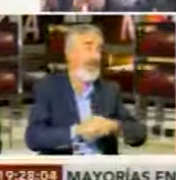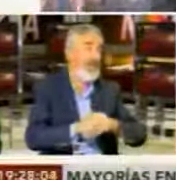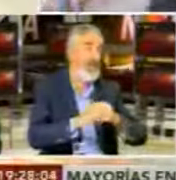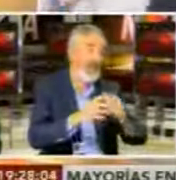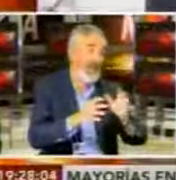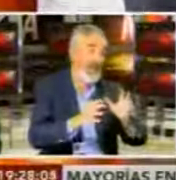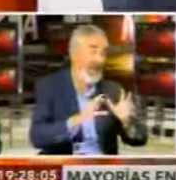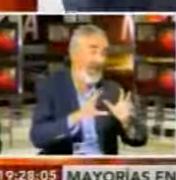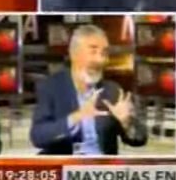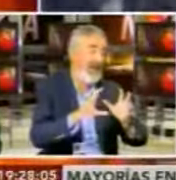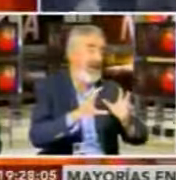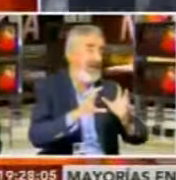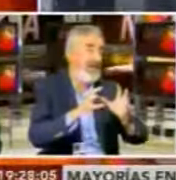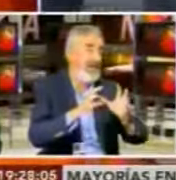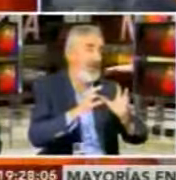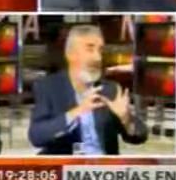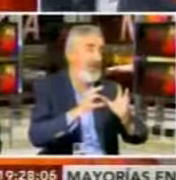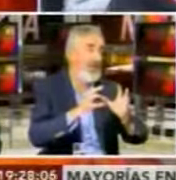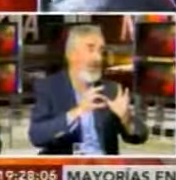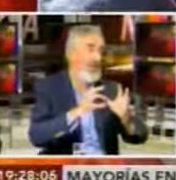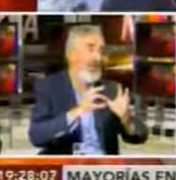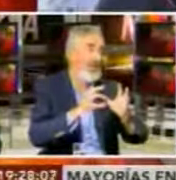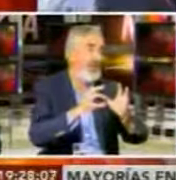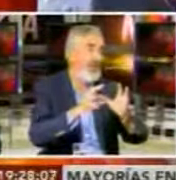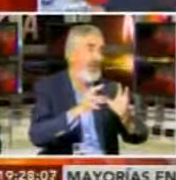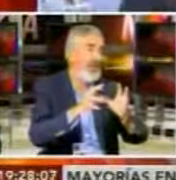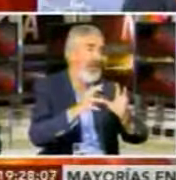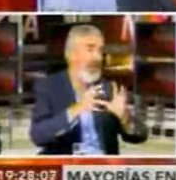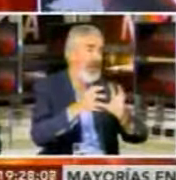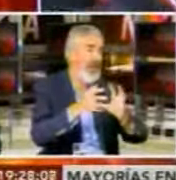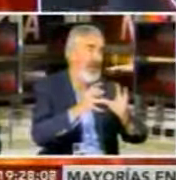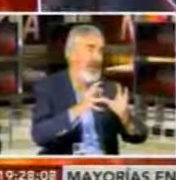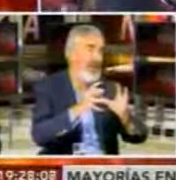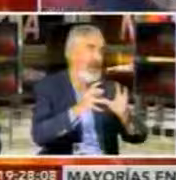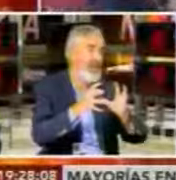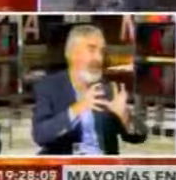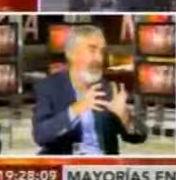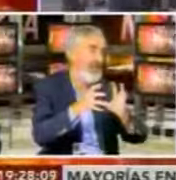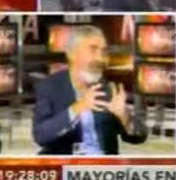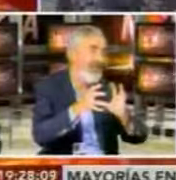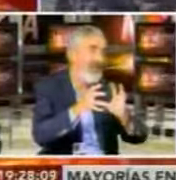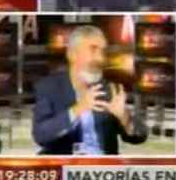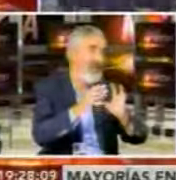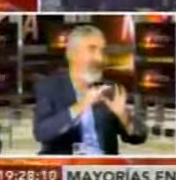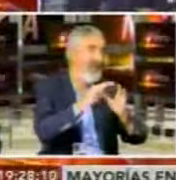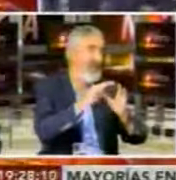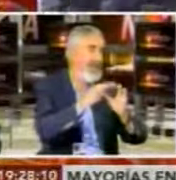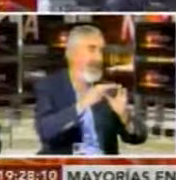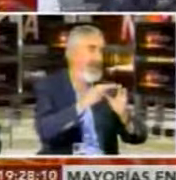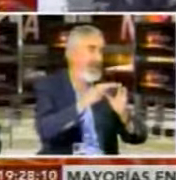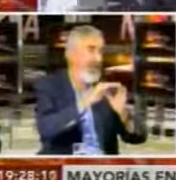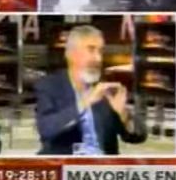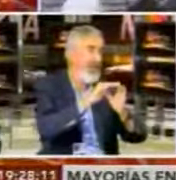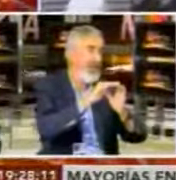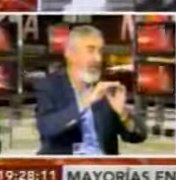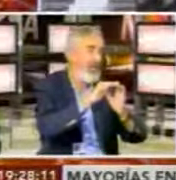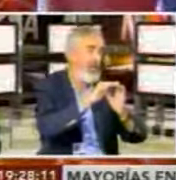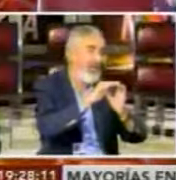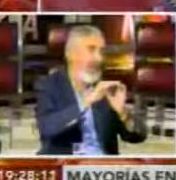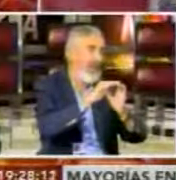digamos, y por lo tanto no creo de que se justifique mantener una situación